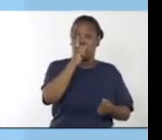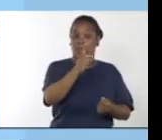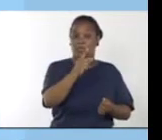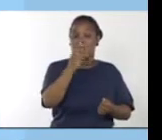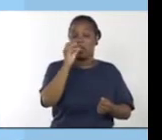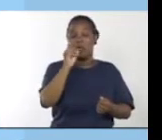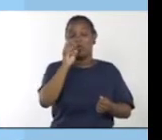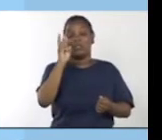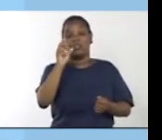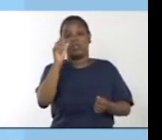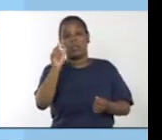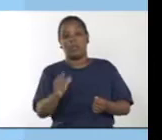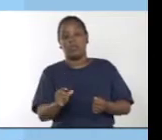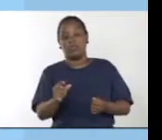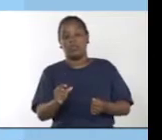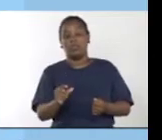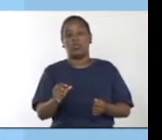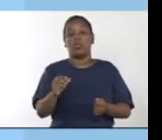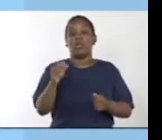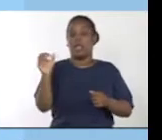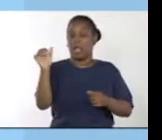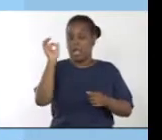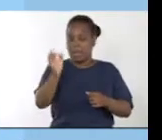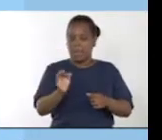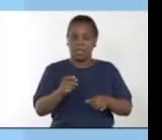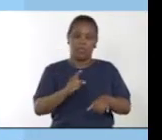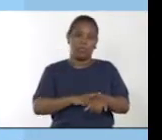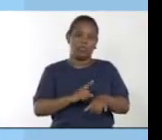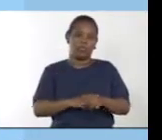del singular también en copretérito.